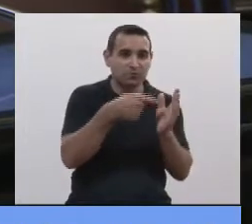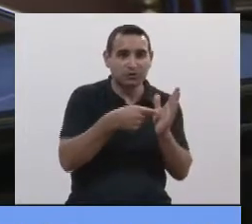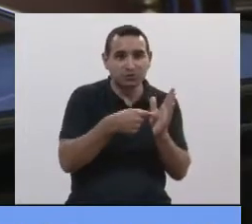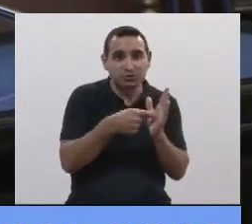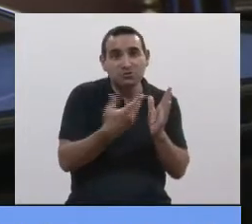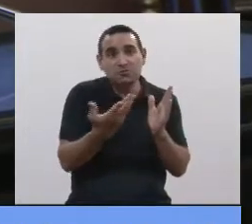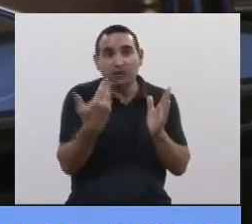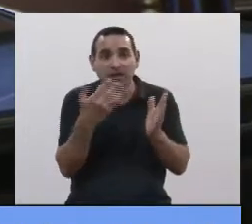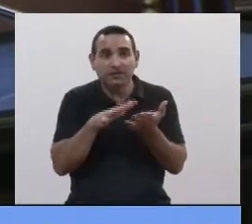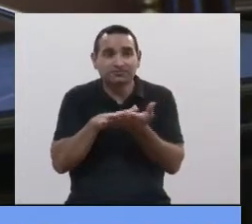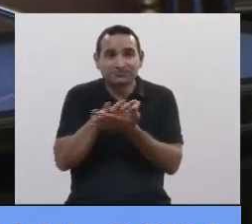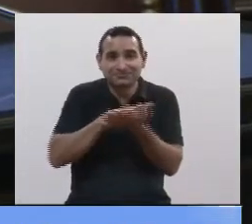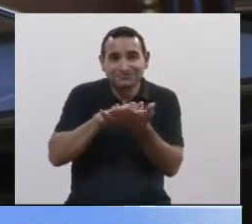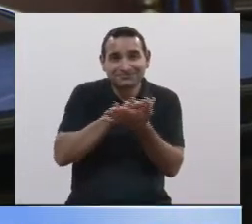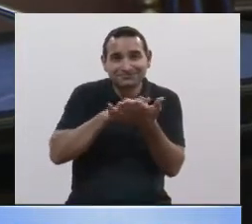podemos convencer